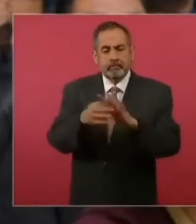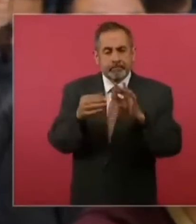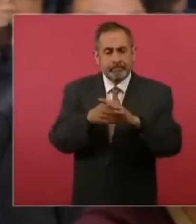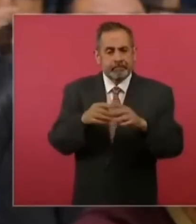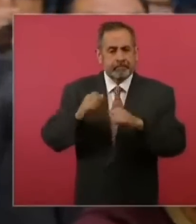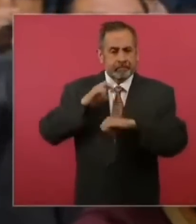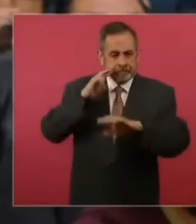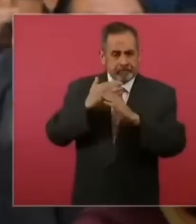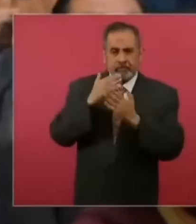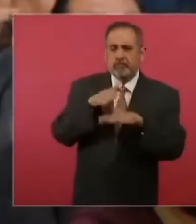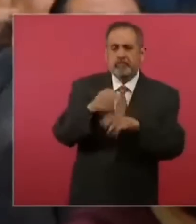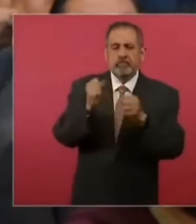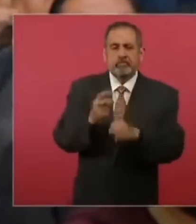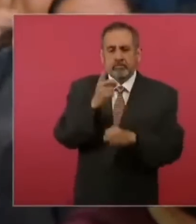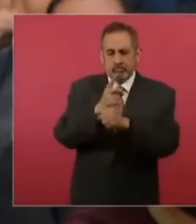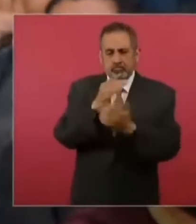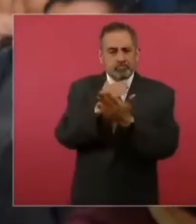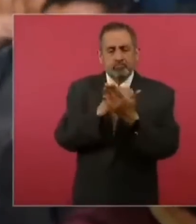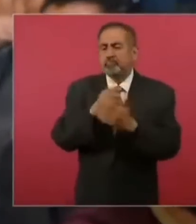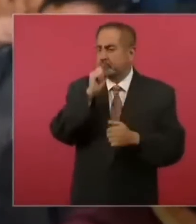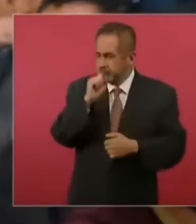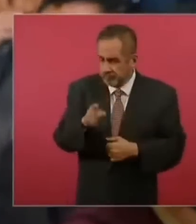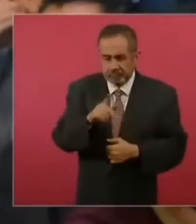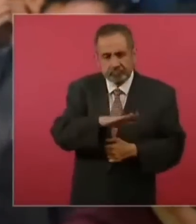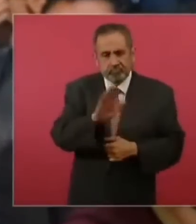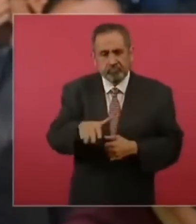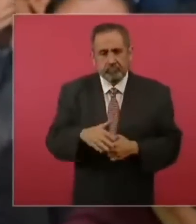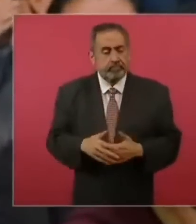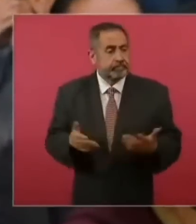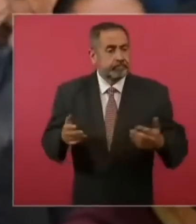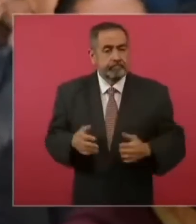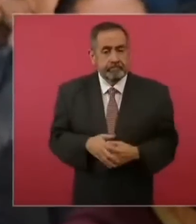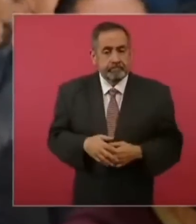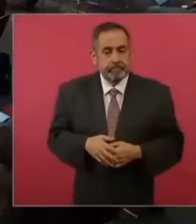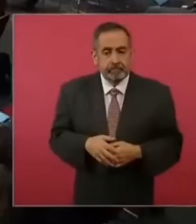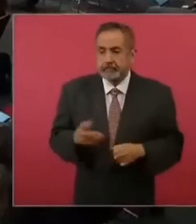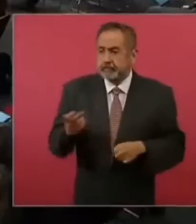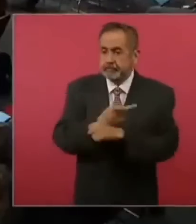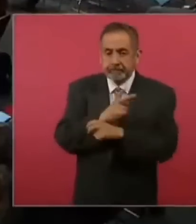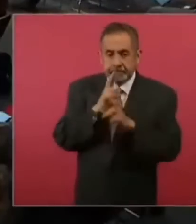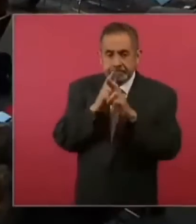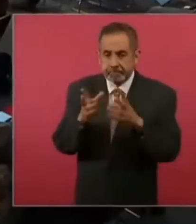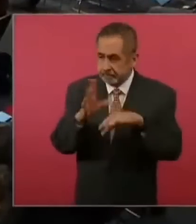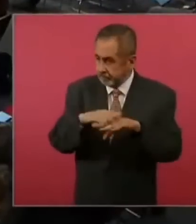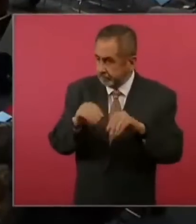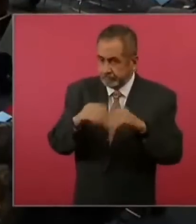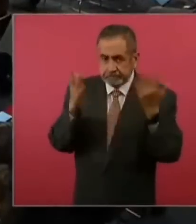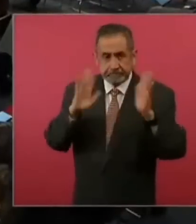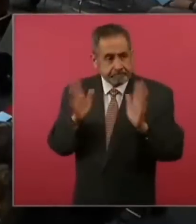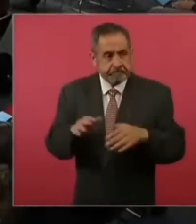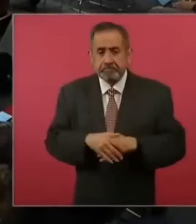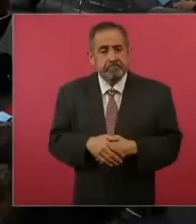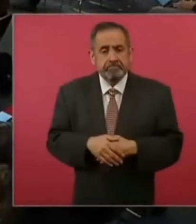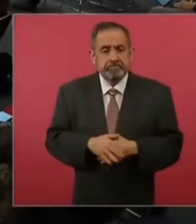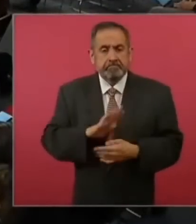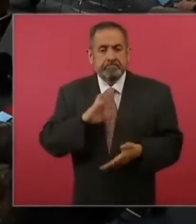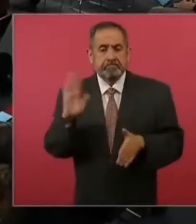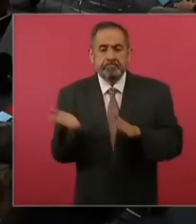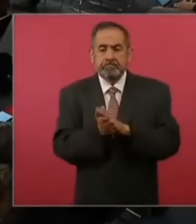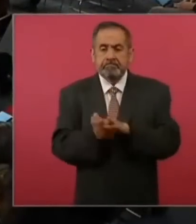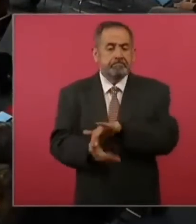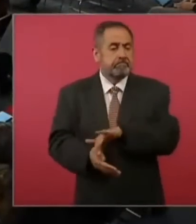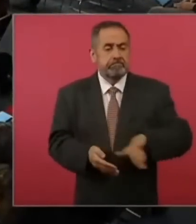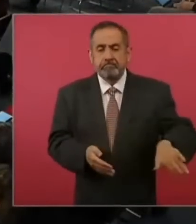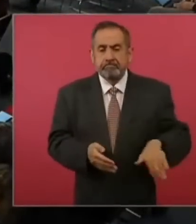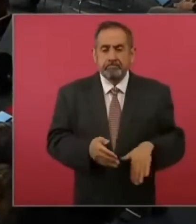las agendas de materia de seguridad del Estado. Ninguno ha sido resuelto, todos los casos han sido cerrados, sin